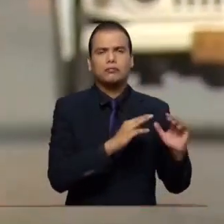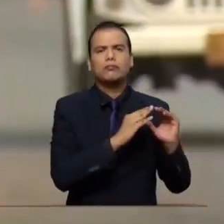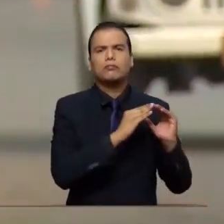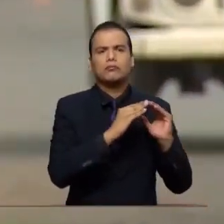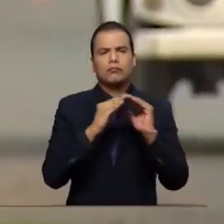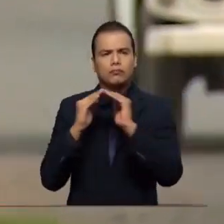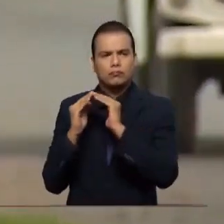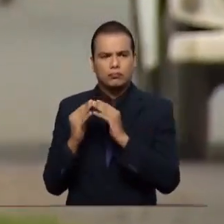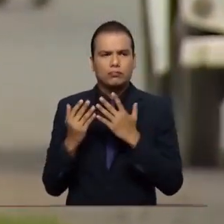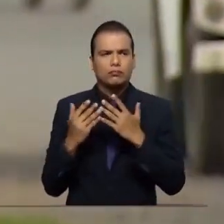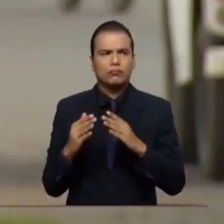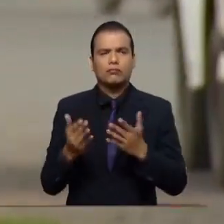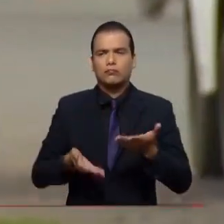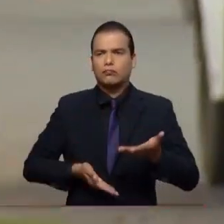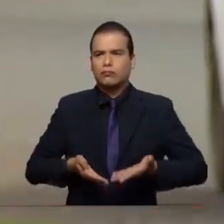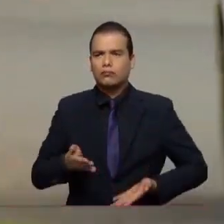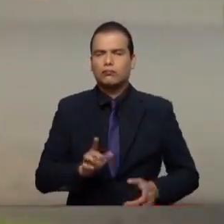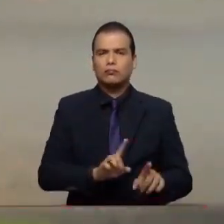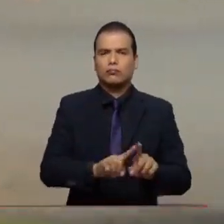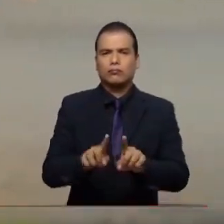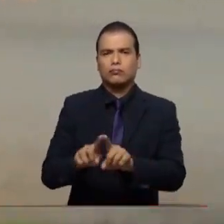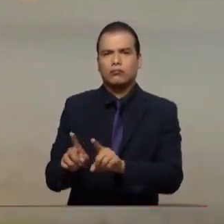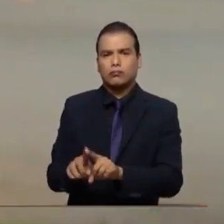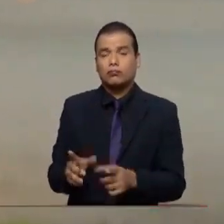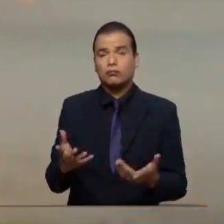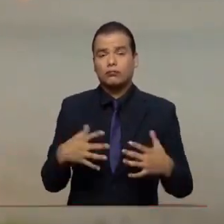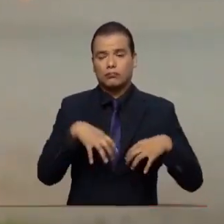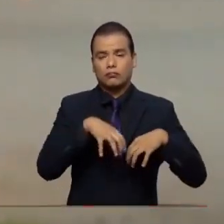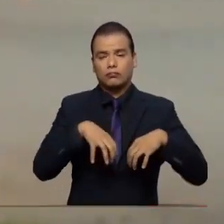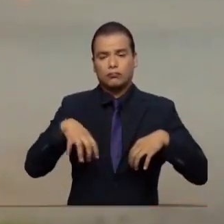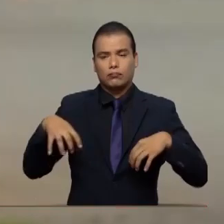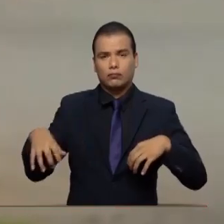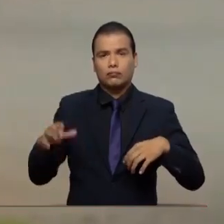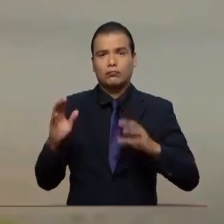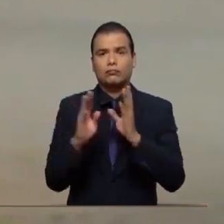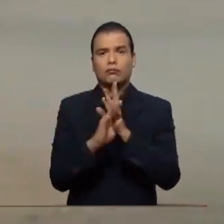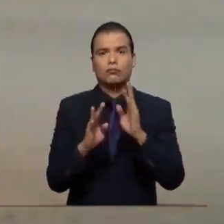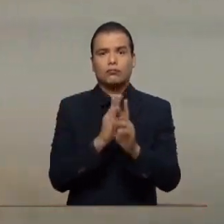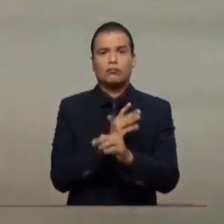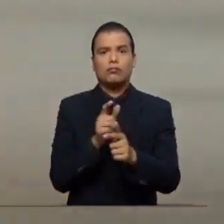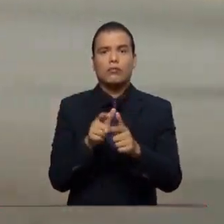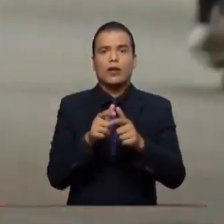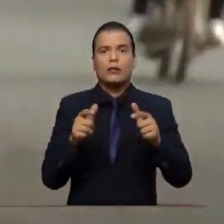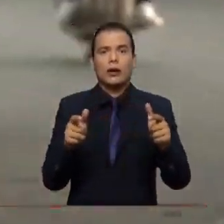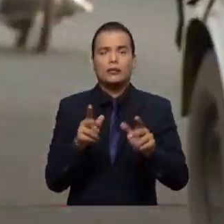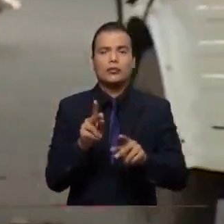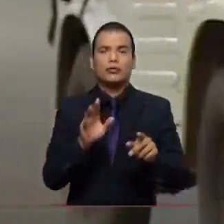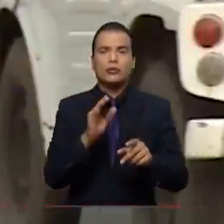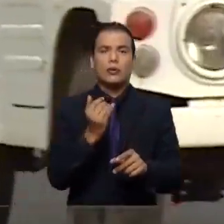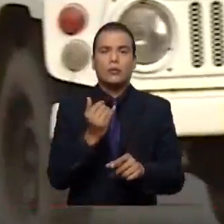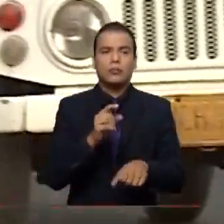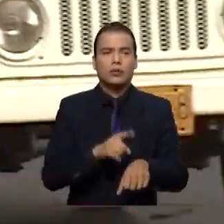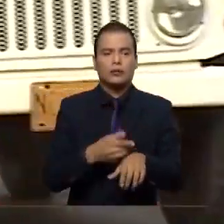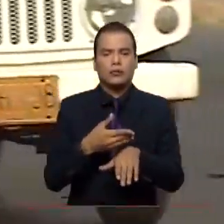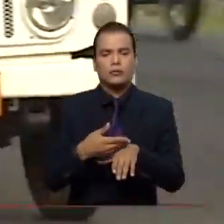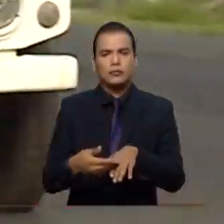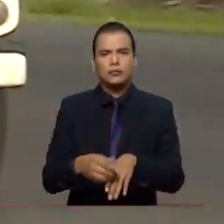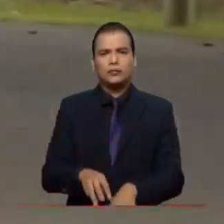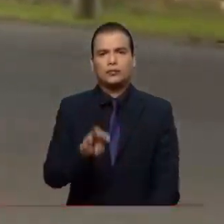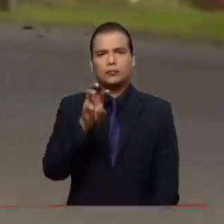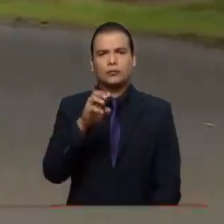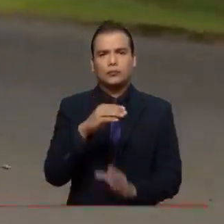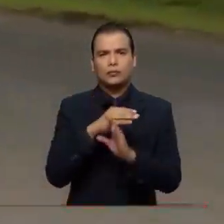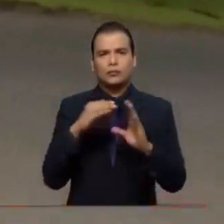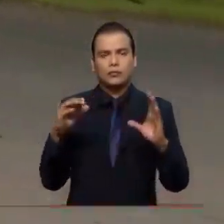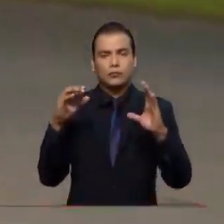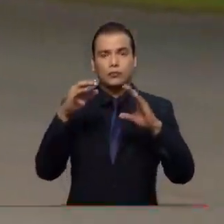viviendas, también hay establecimientos comerciales, restaurantes y un sector muy turístico. Hacia las 8:30 de la mañana el alcalde del